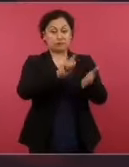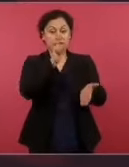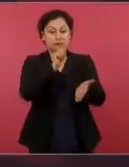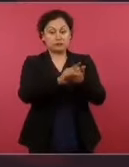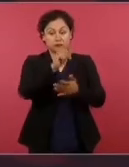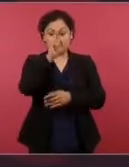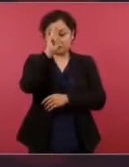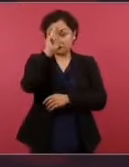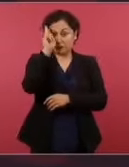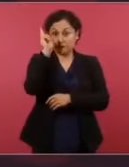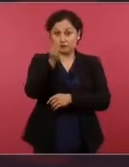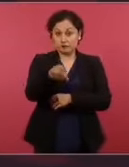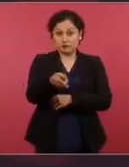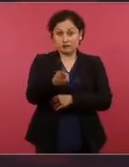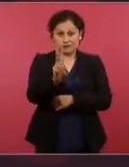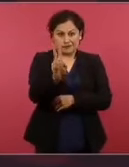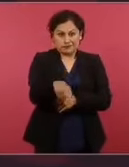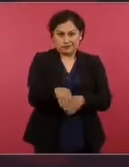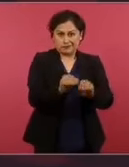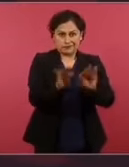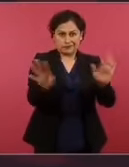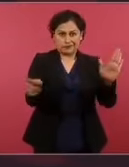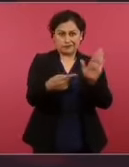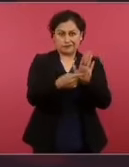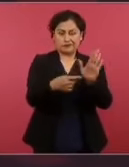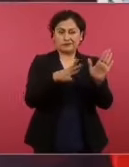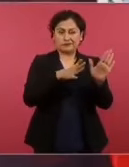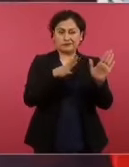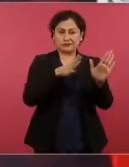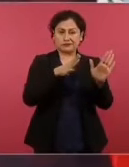muy claramente, y hay que denunciarlo.